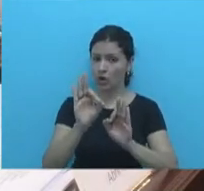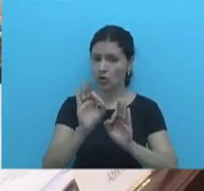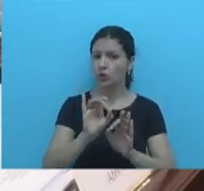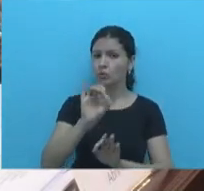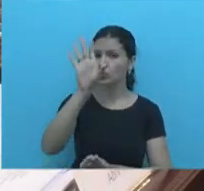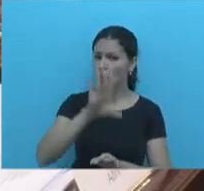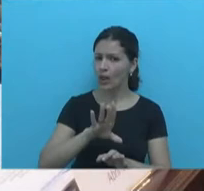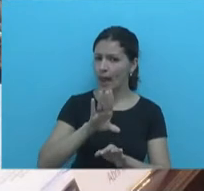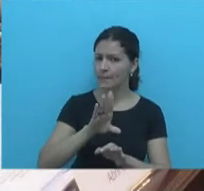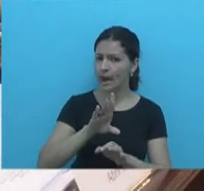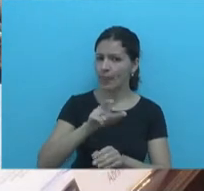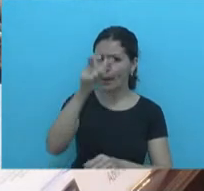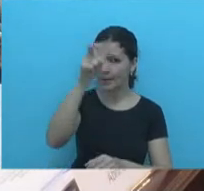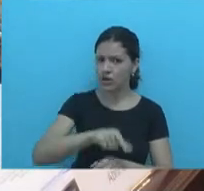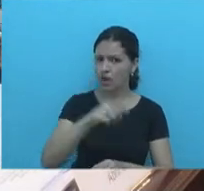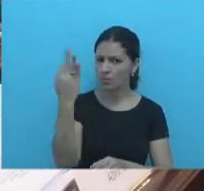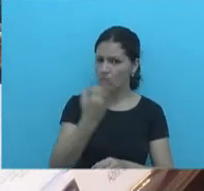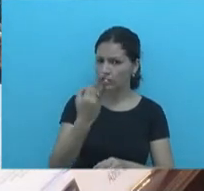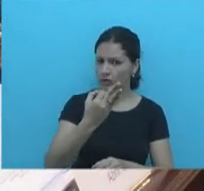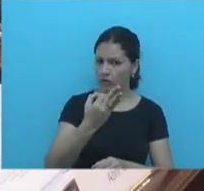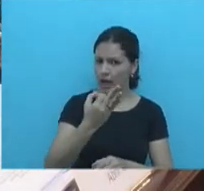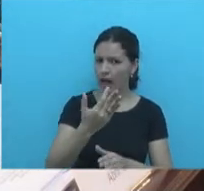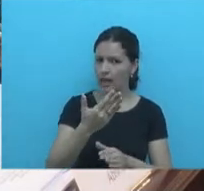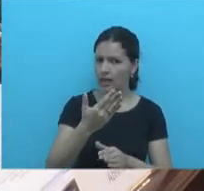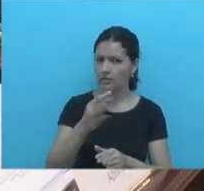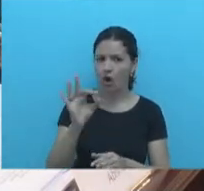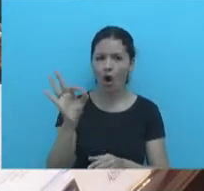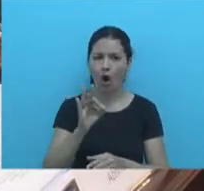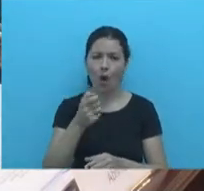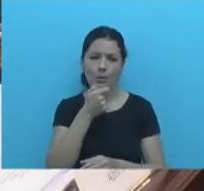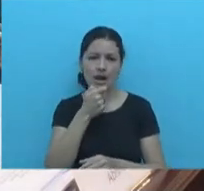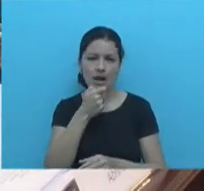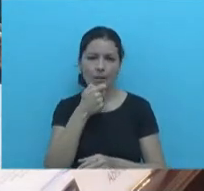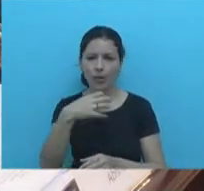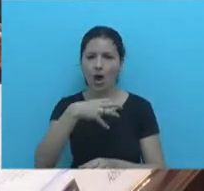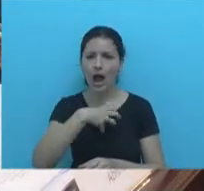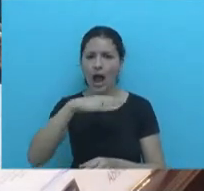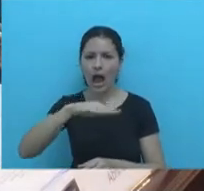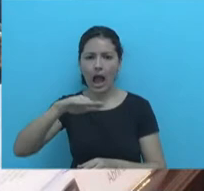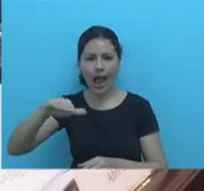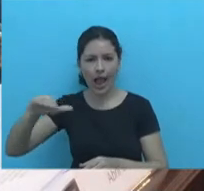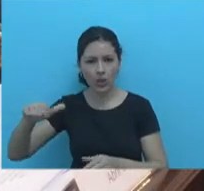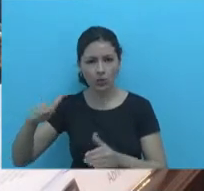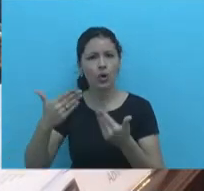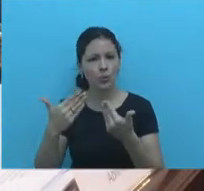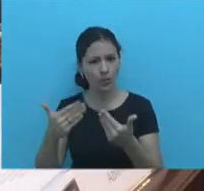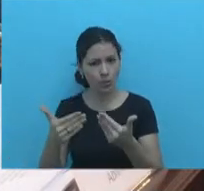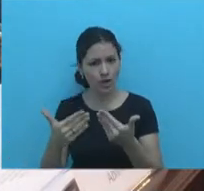profesionales o si hay alumnos que como que participen dentro de lo que es el